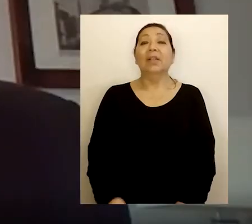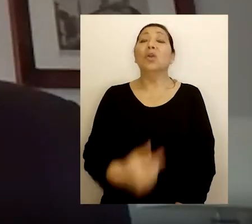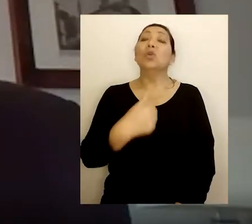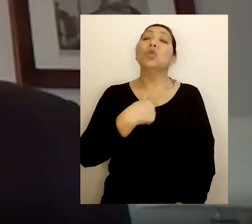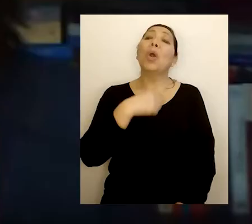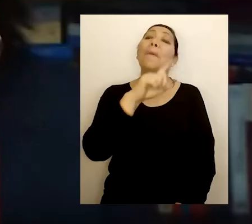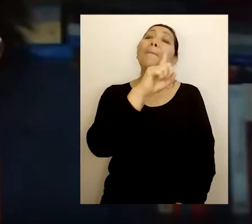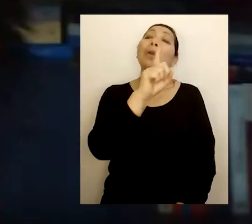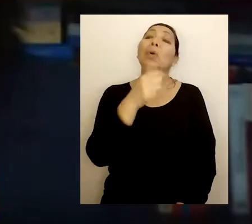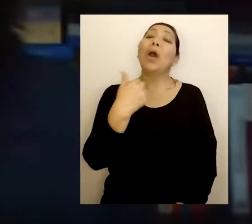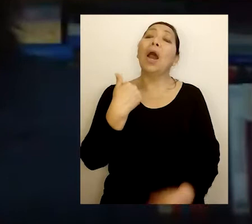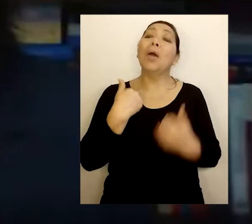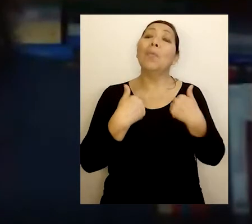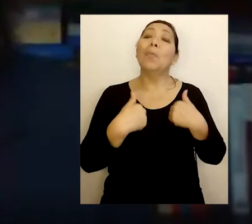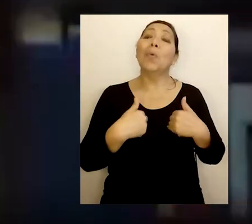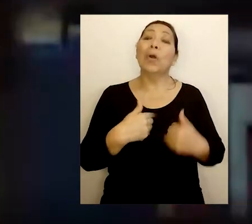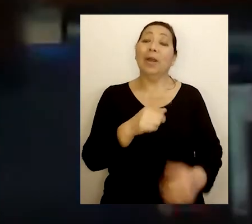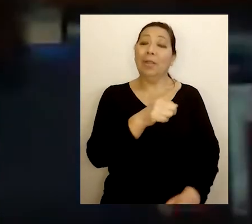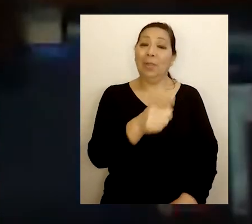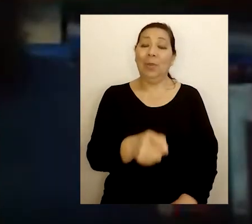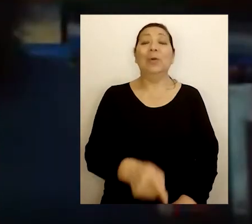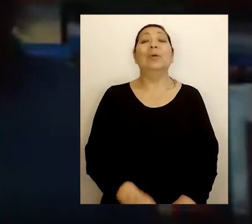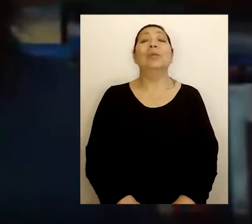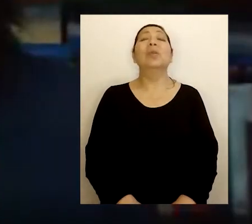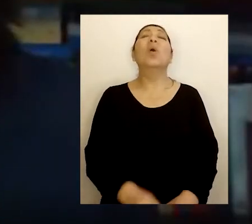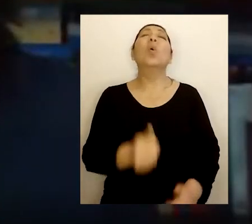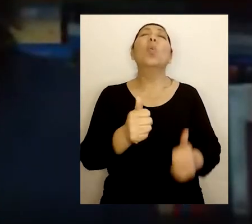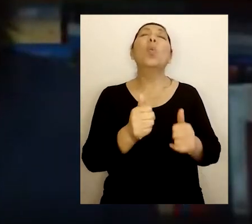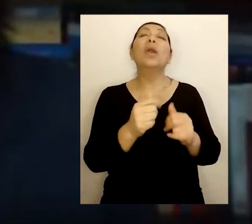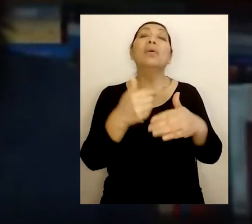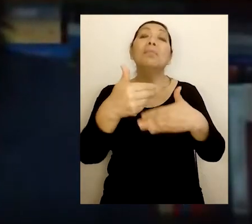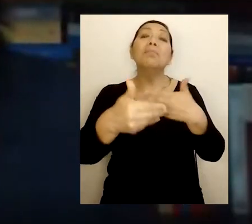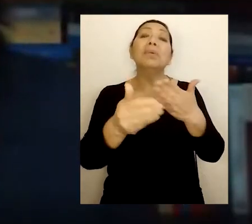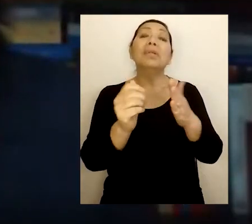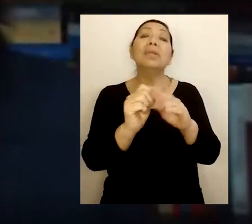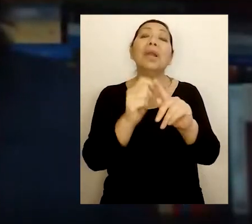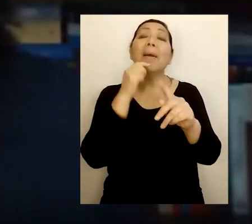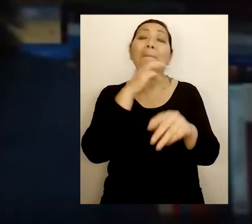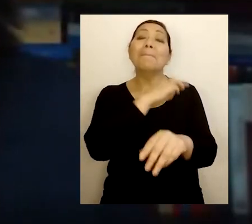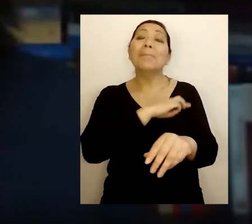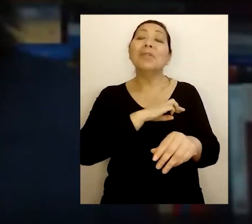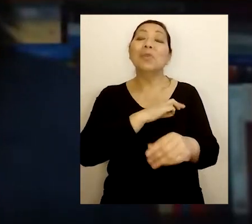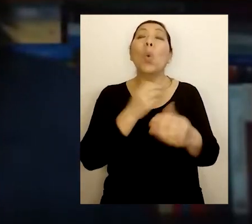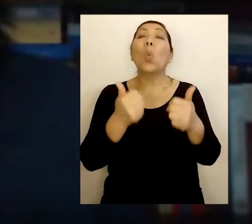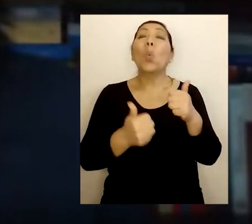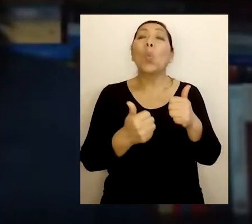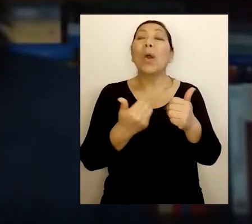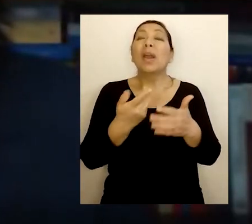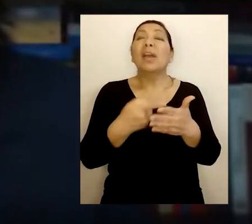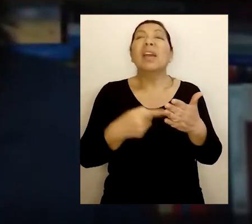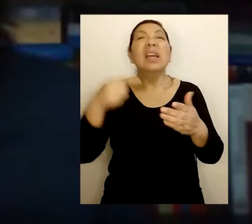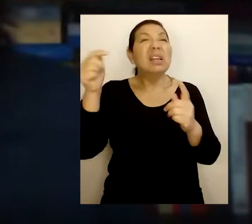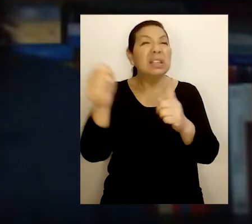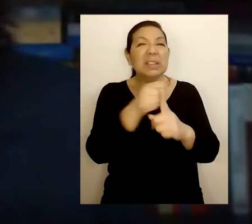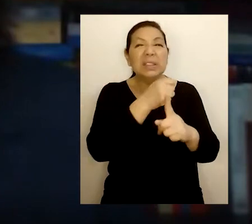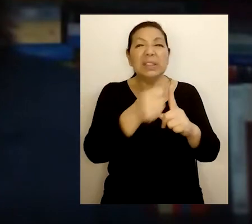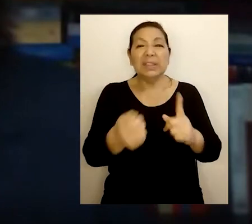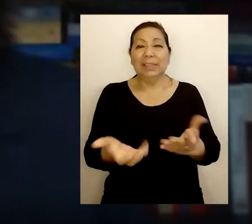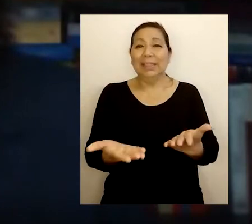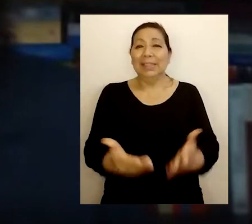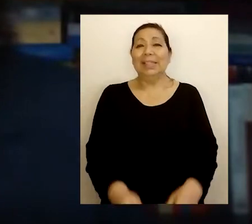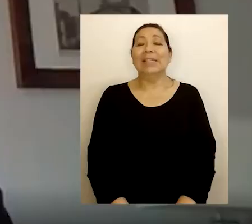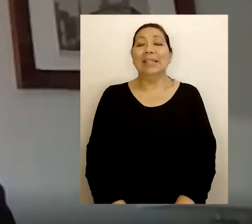le preguntaré al abogado de la parte demandante cuál es la trascendencia de las lesiones, cuánto fue las lesiones que